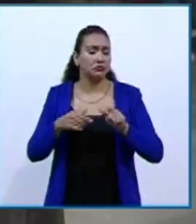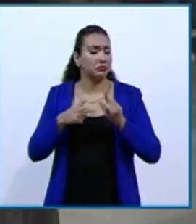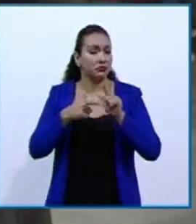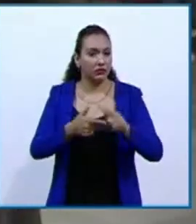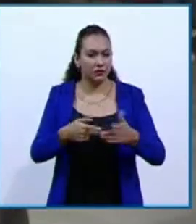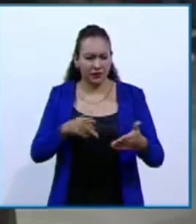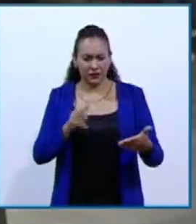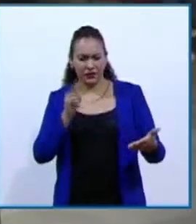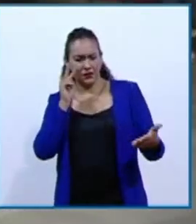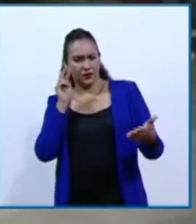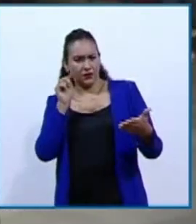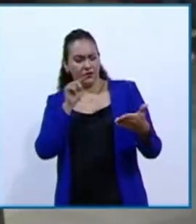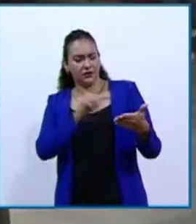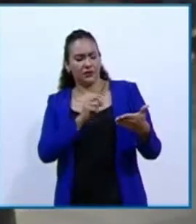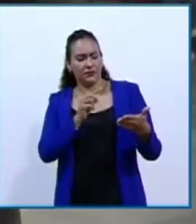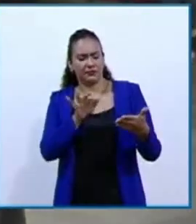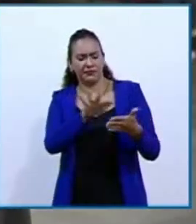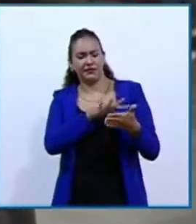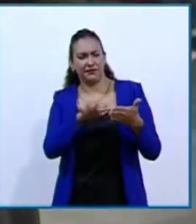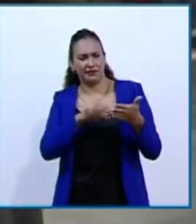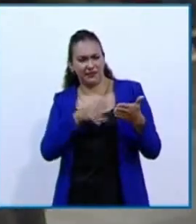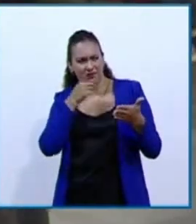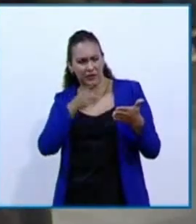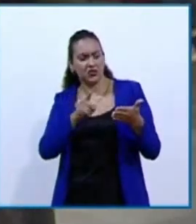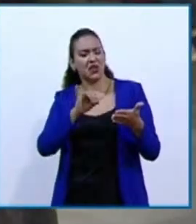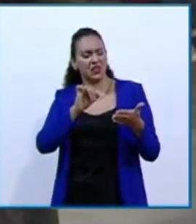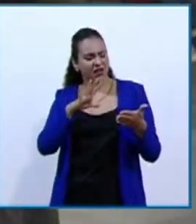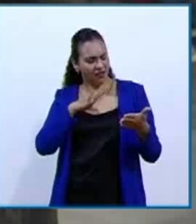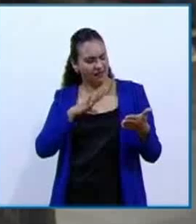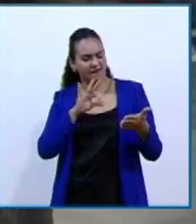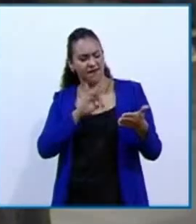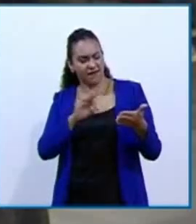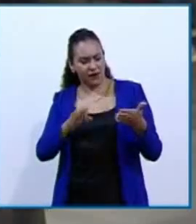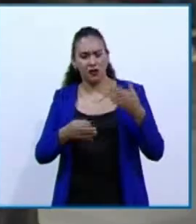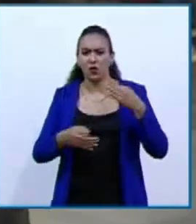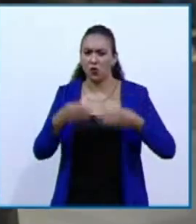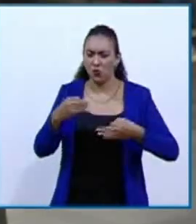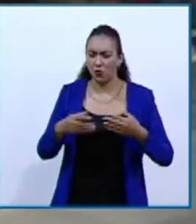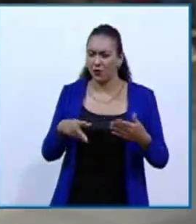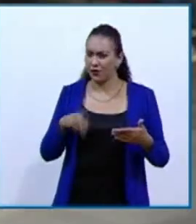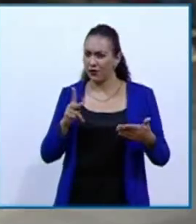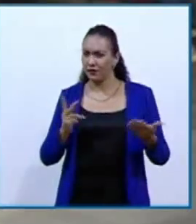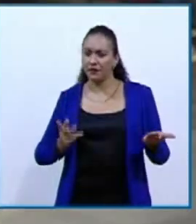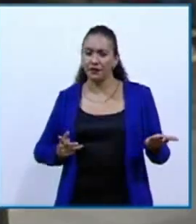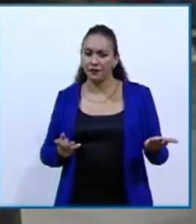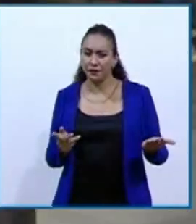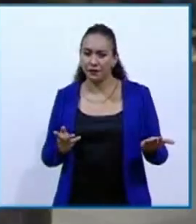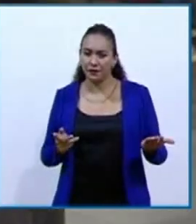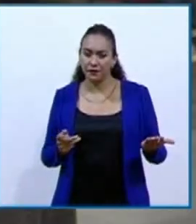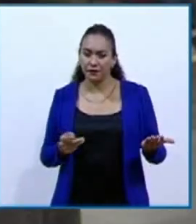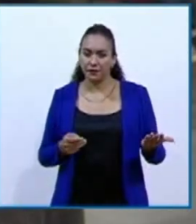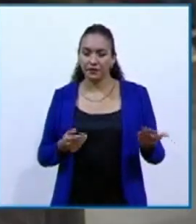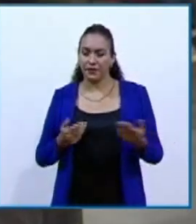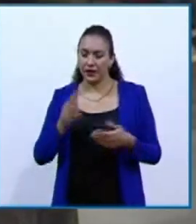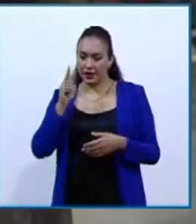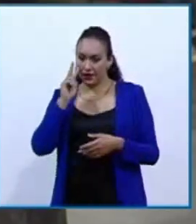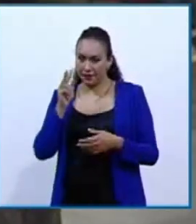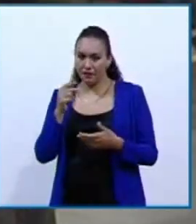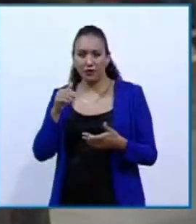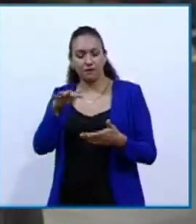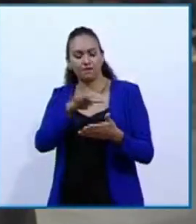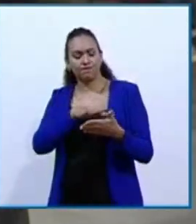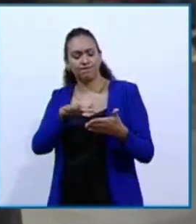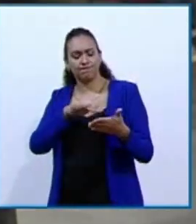el levantamiento de plazos y términos en los juicios, lo cual, tratando de interpretar